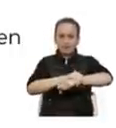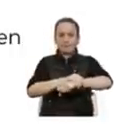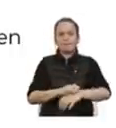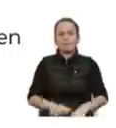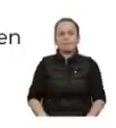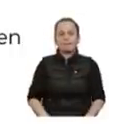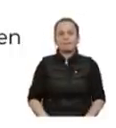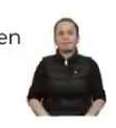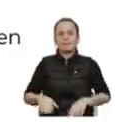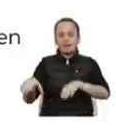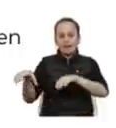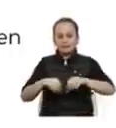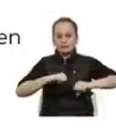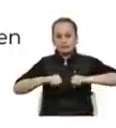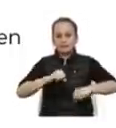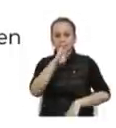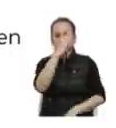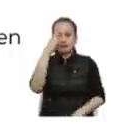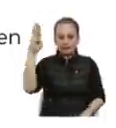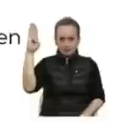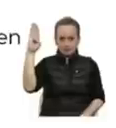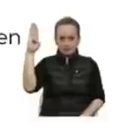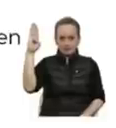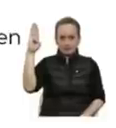Acciones desarrolladas, Barranquilla,